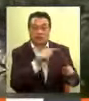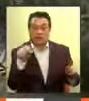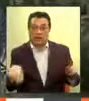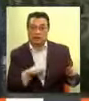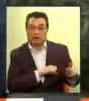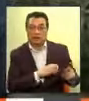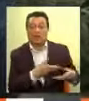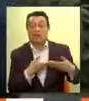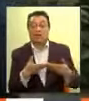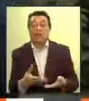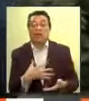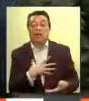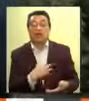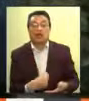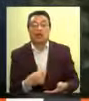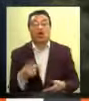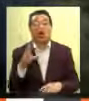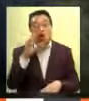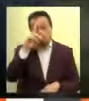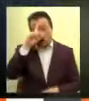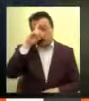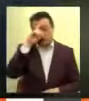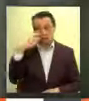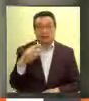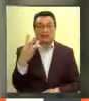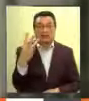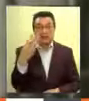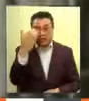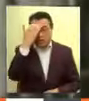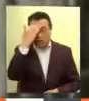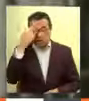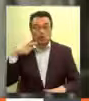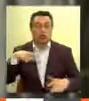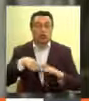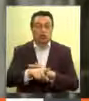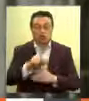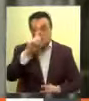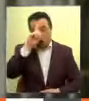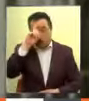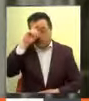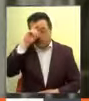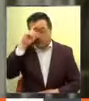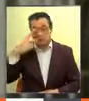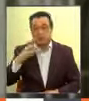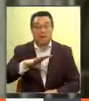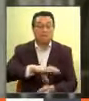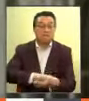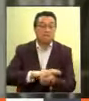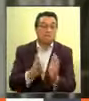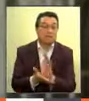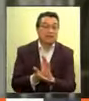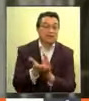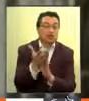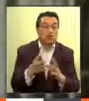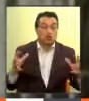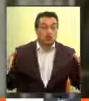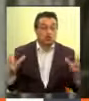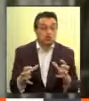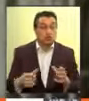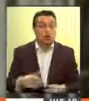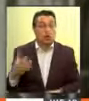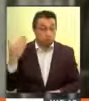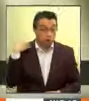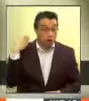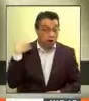a su hijo en el hospital. Quedó hospitalizado el 3 de agosto, más o menos, por una hipertensión severa. ¿Hipertensión